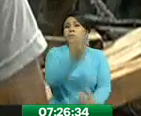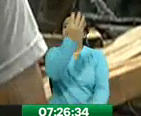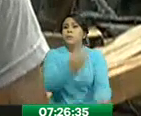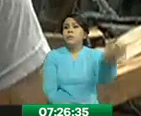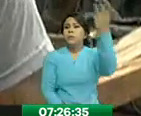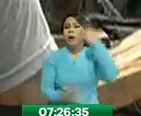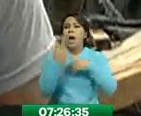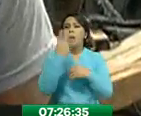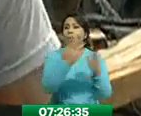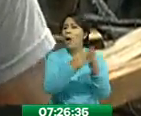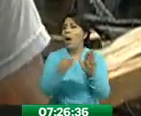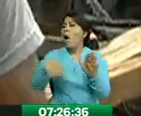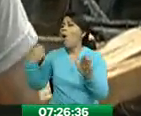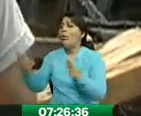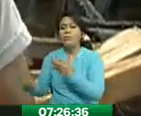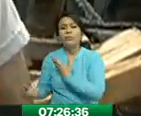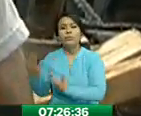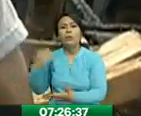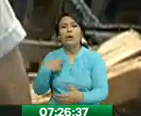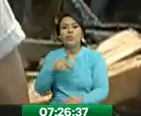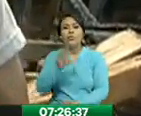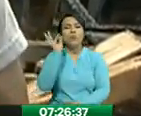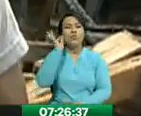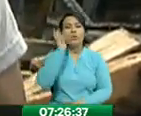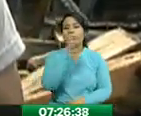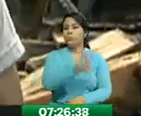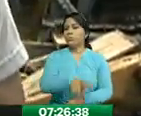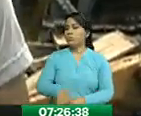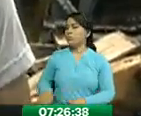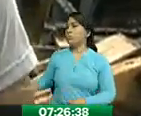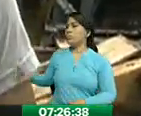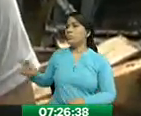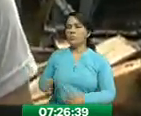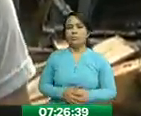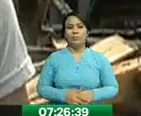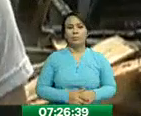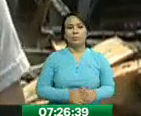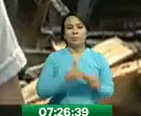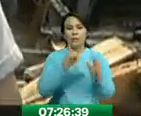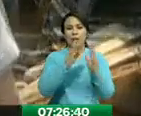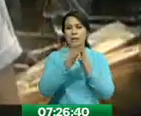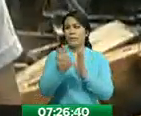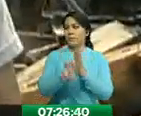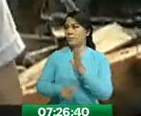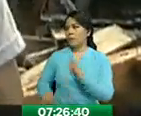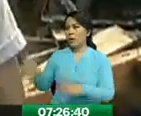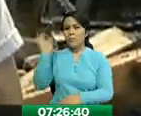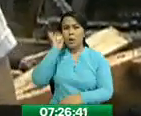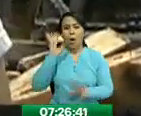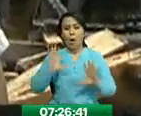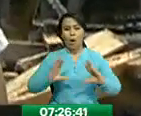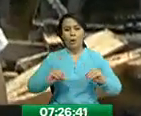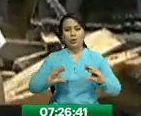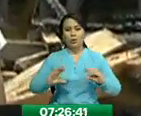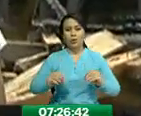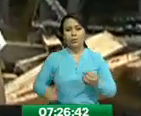las dos casas. Vieron salir una chica de la casa de allá, los colchones fue lo que